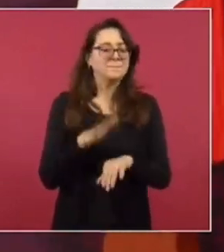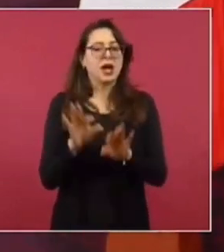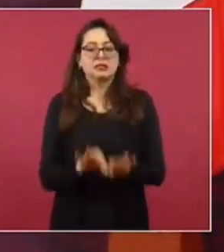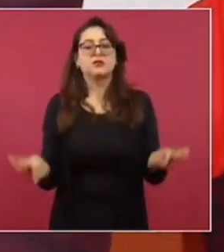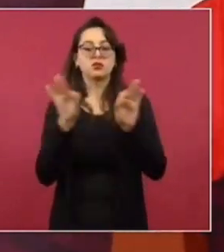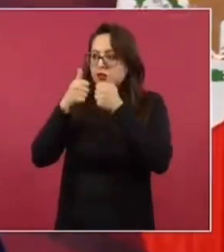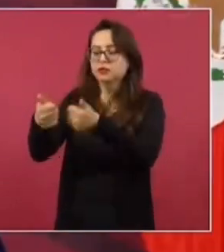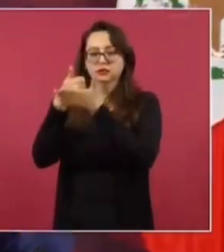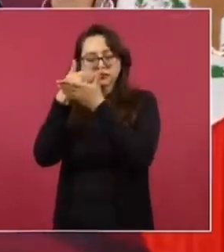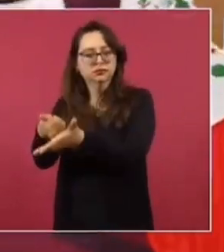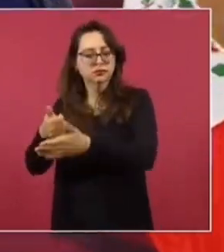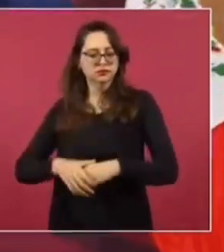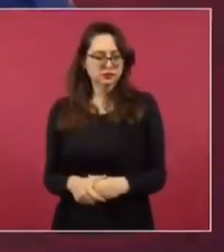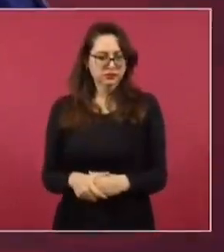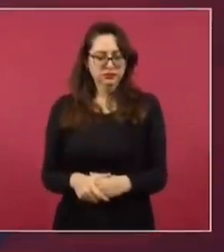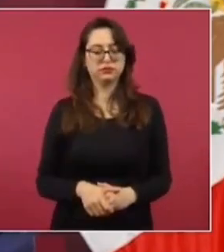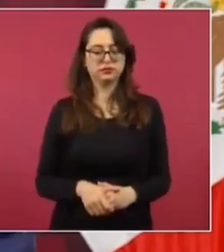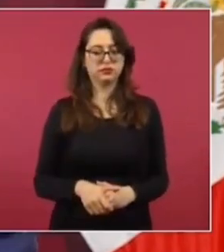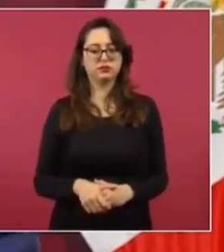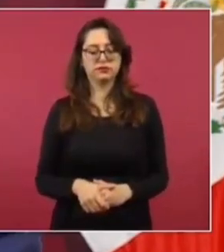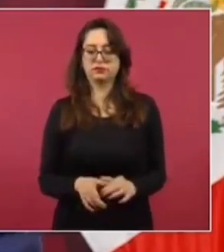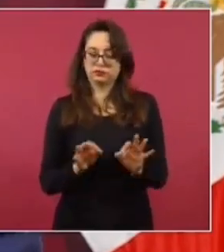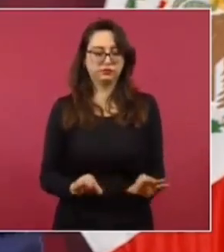el daño independientemente